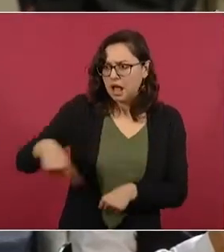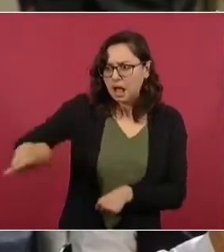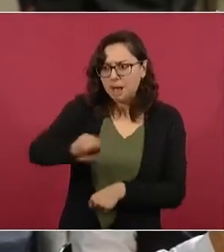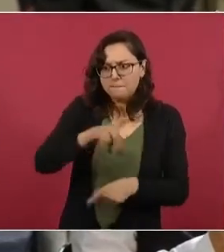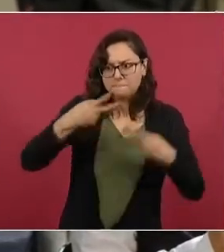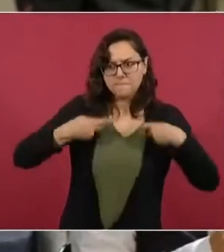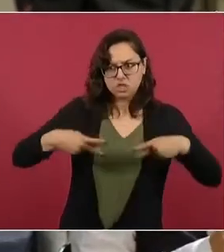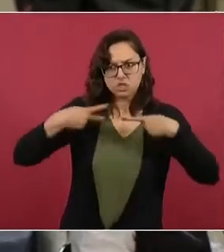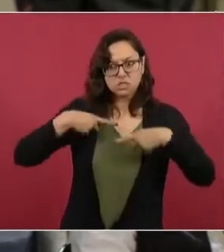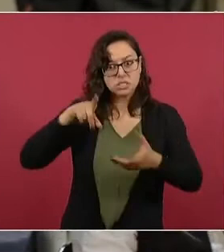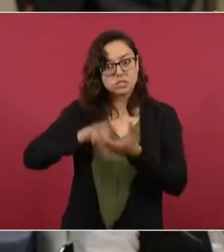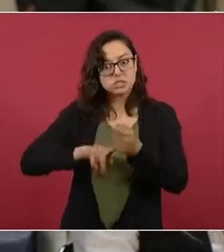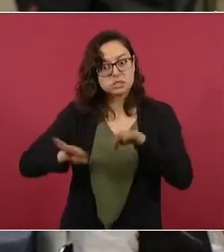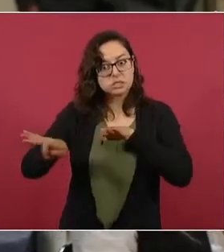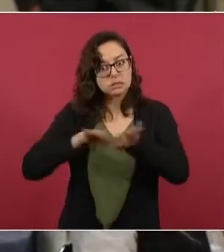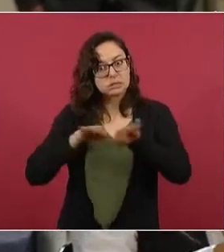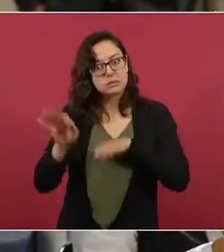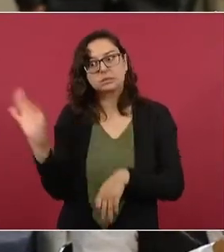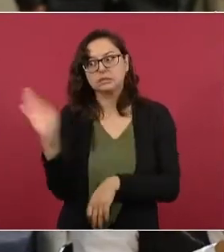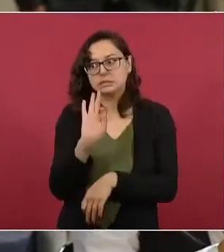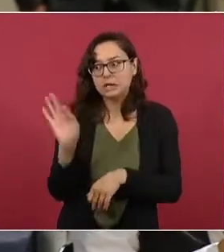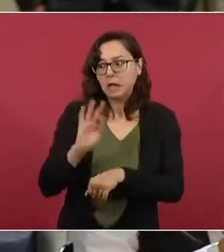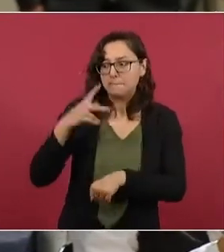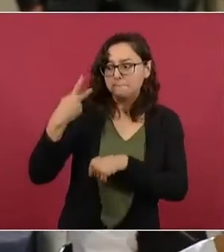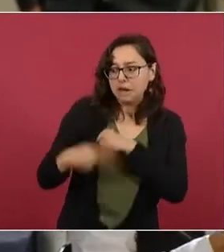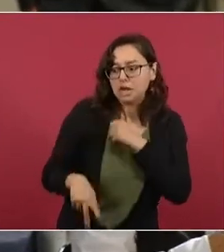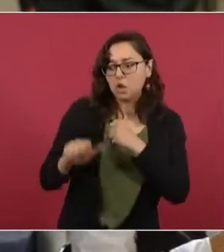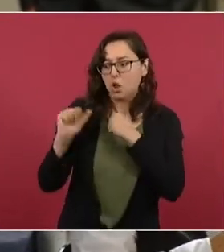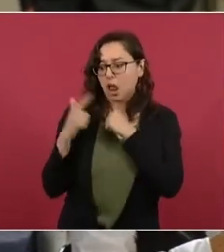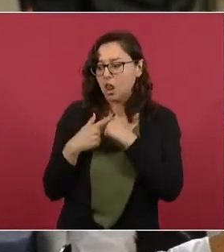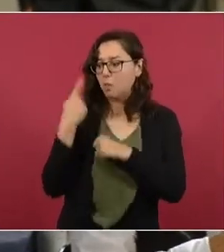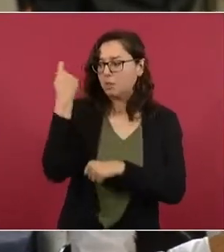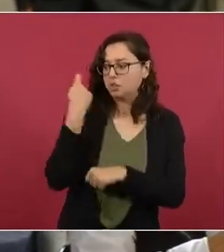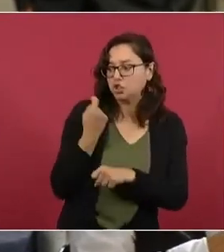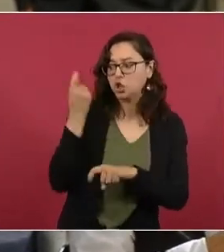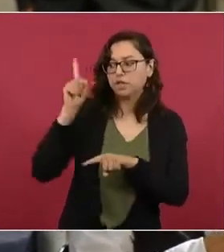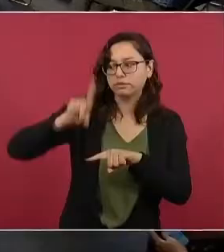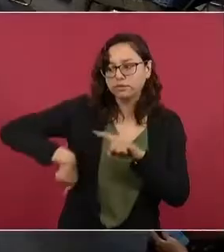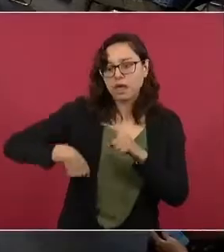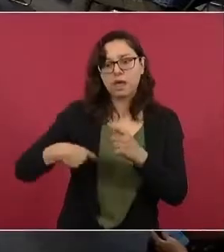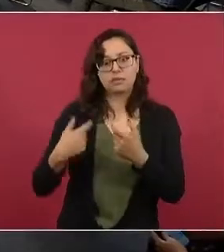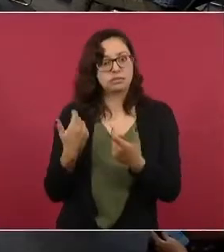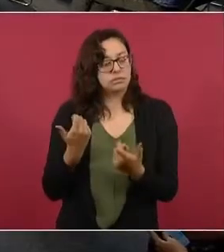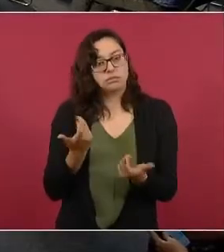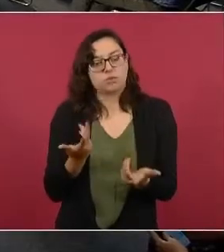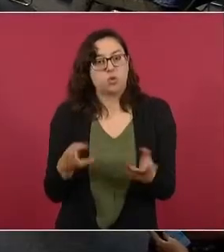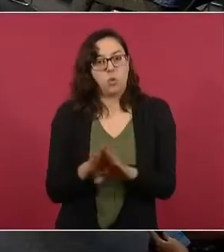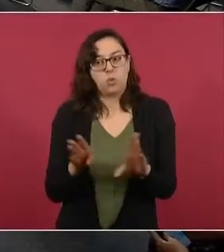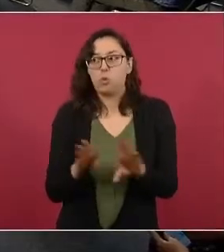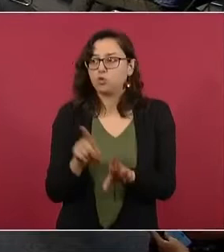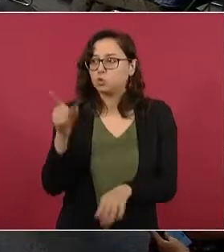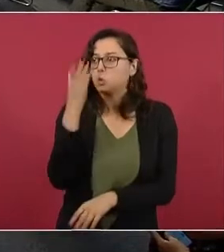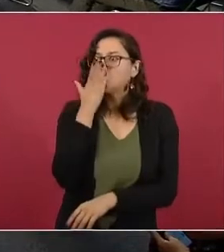los trabajadores? Si no va a haber afectación, por ejemplo, en pensiones, todo eso, para que ellos también estén enterados allá en Sonora.